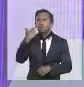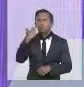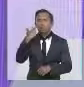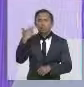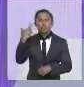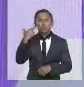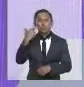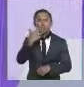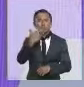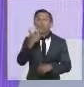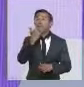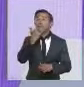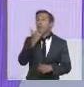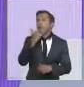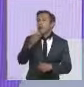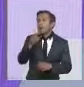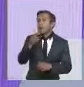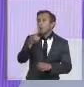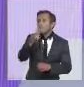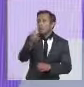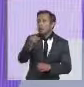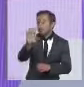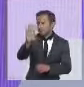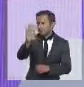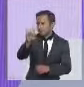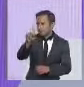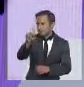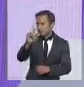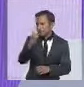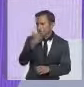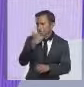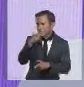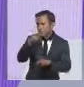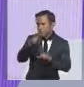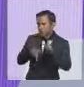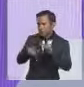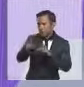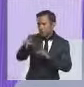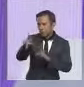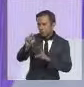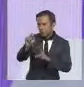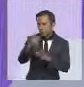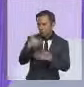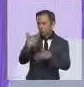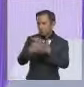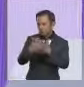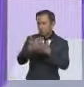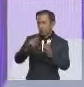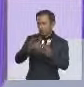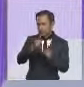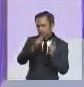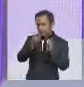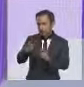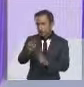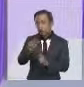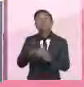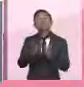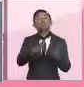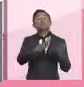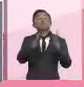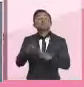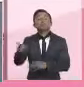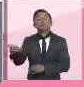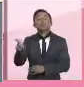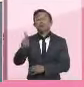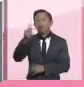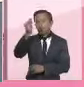nacional de corrupción. Margarita, si me permites. Fue el tiempo, pero va a haber más tiempo para que siga. Ricardo Anaya. Si yo le quiero dejar de tarea